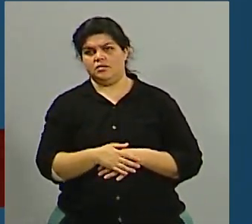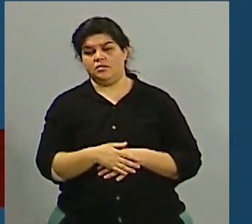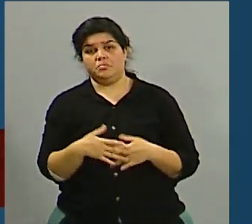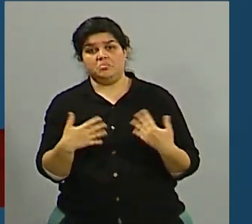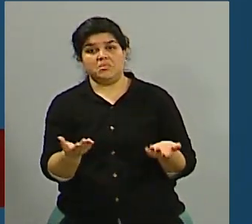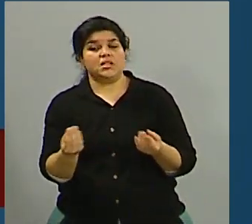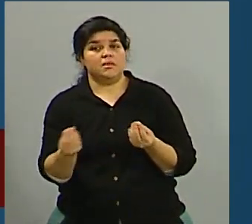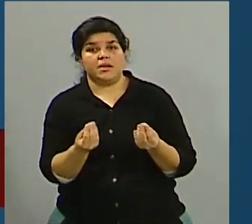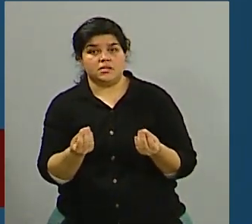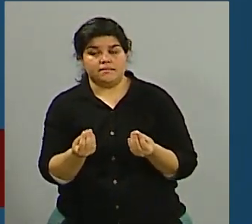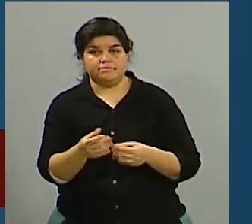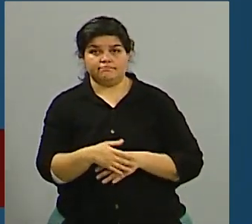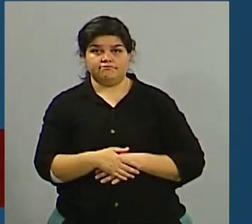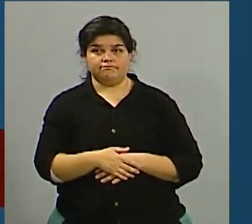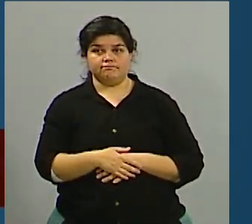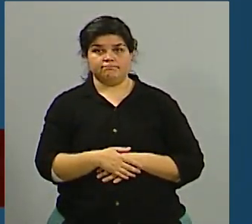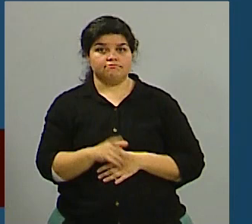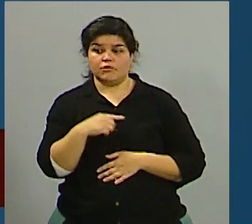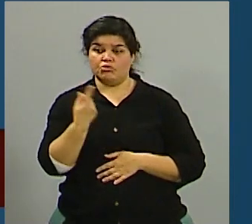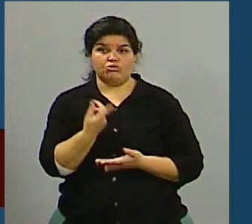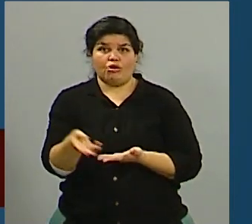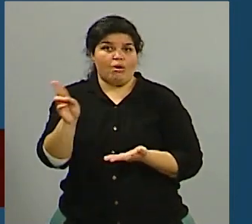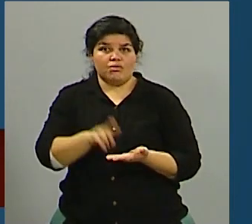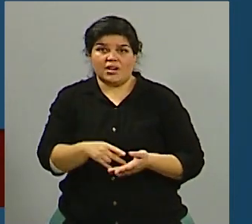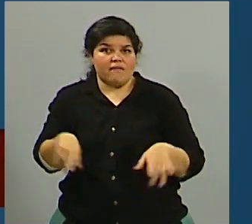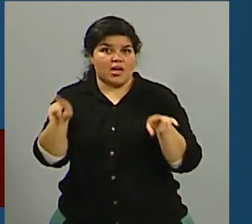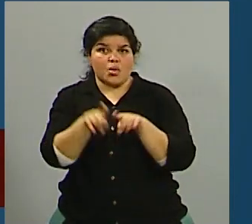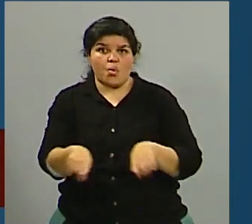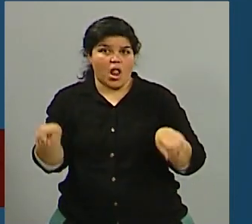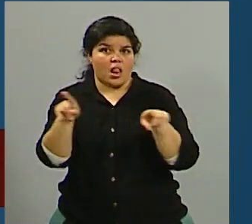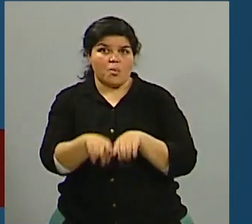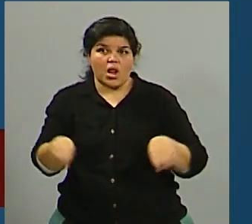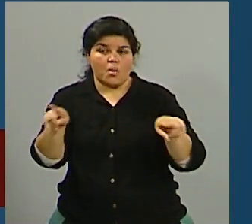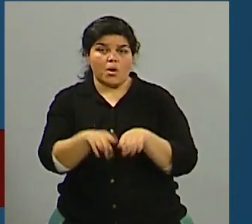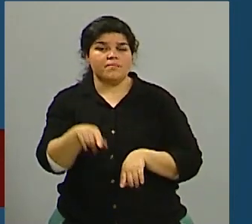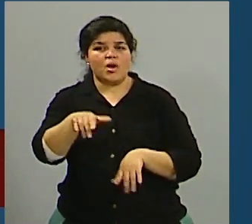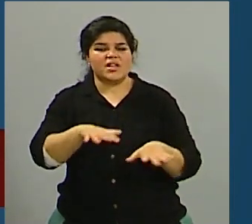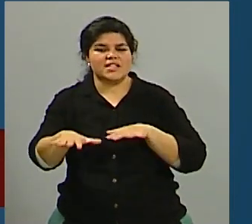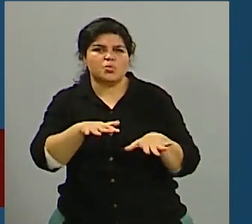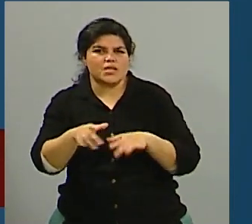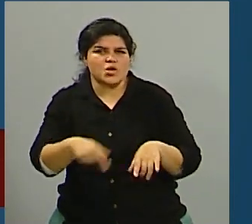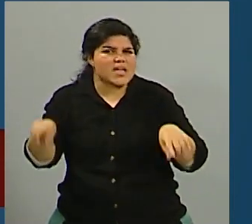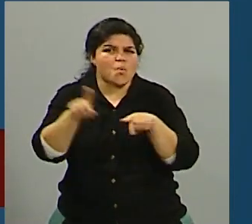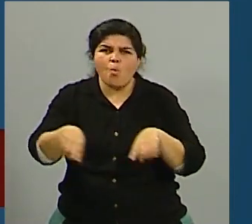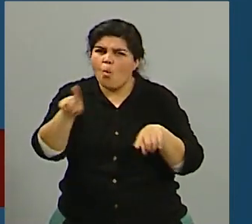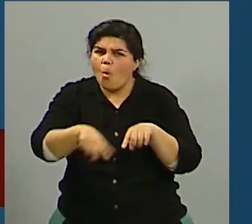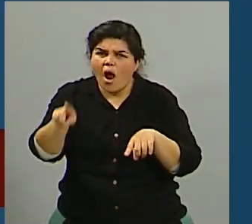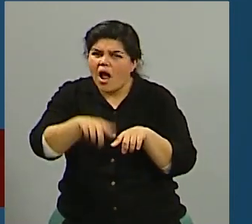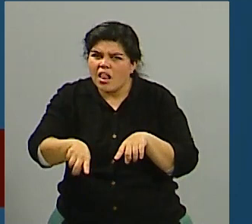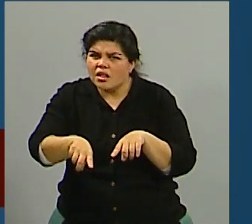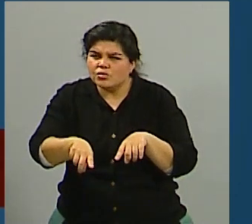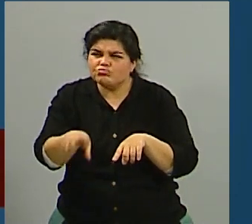bueno, volvemos a las políticas que nos trajeron a esta situación, o vemos si podemos